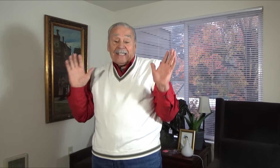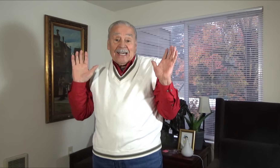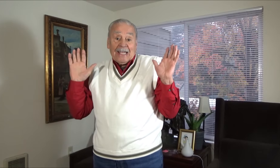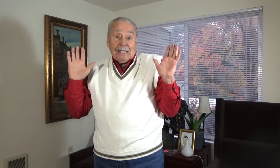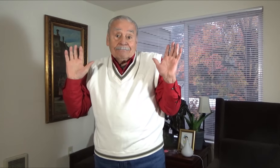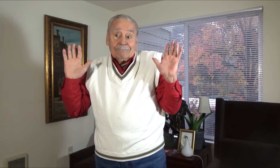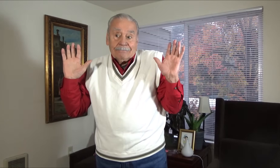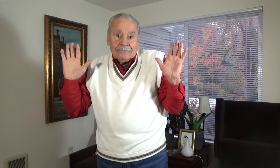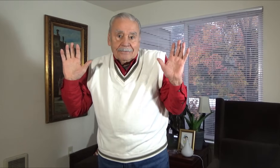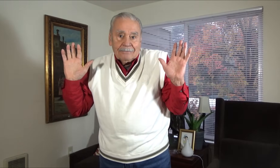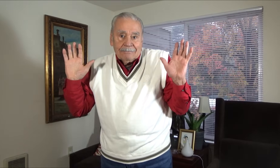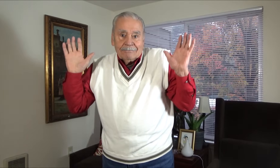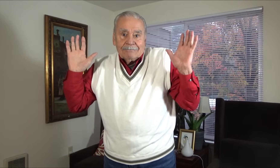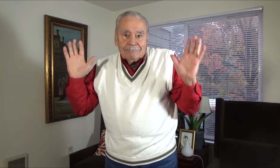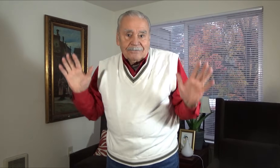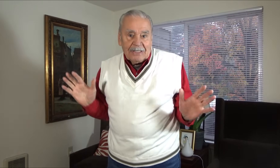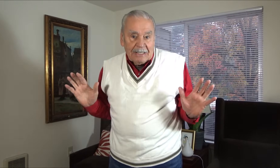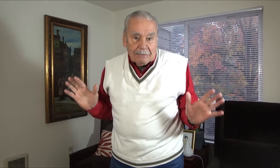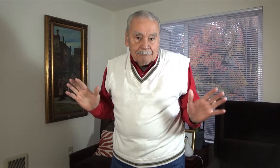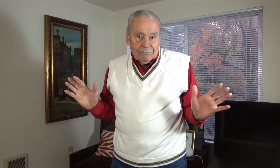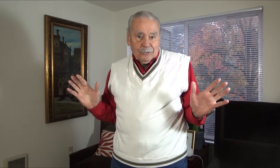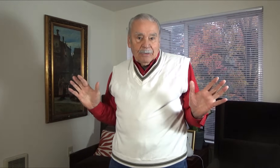de una llegada